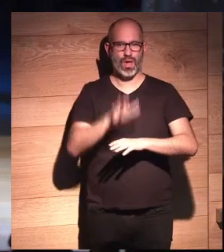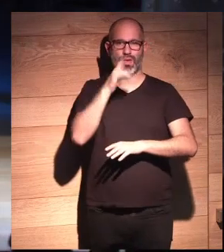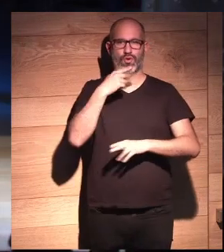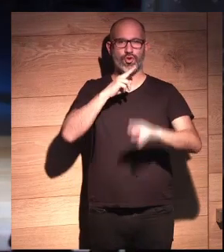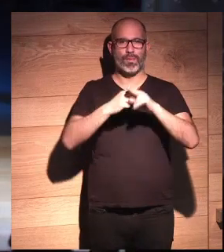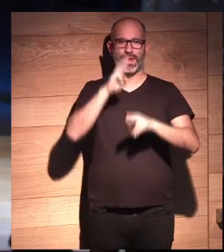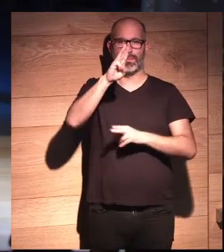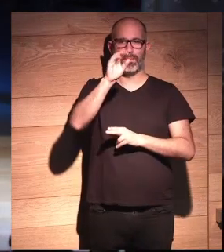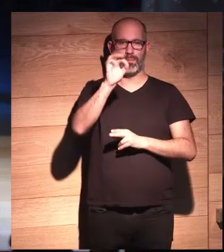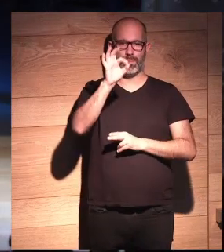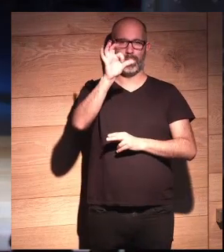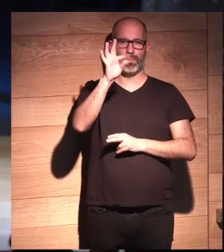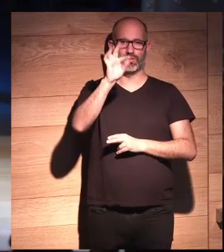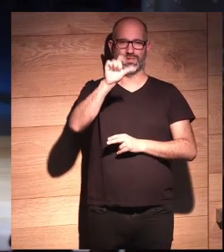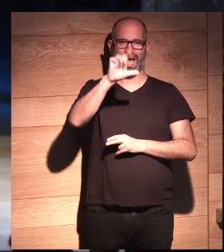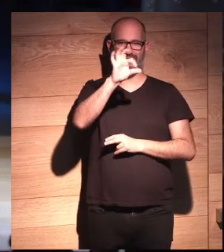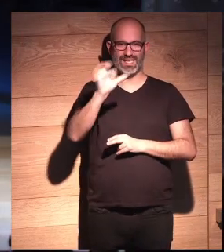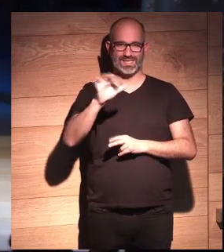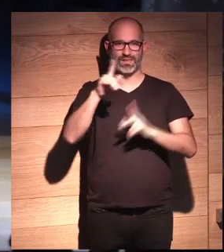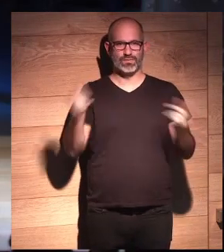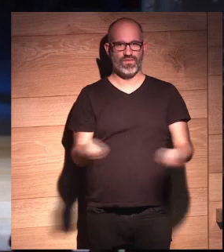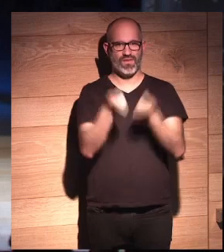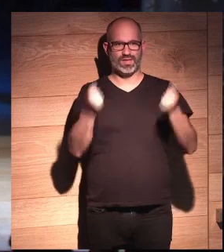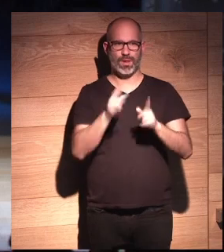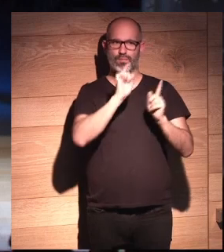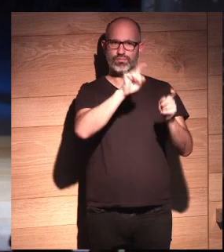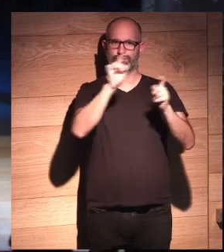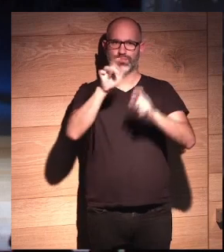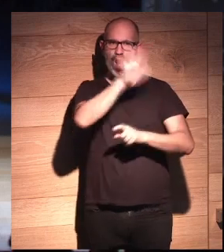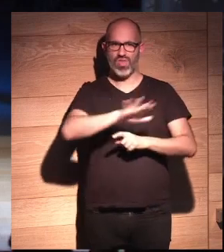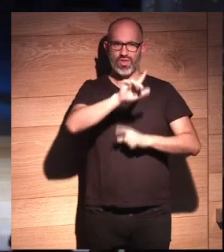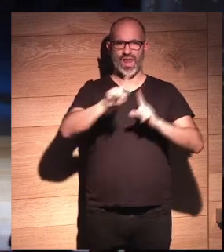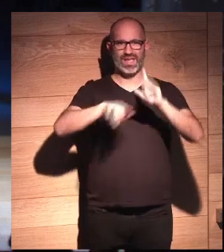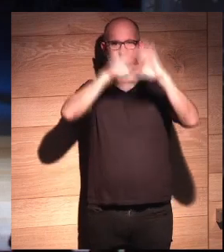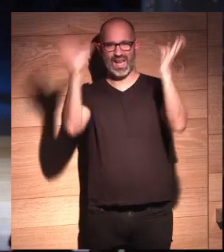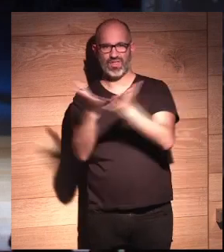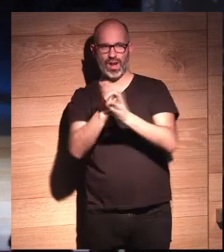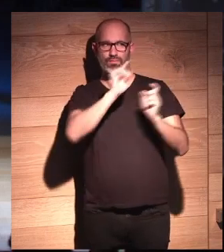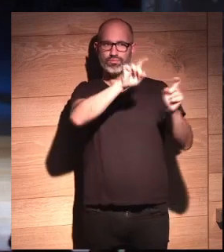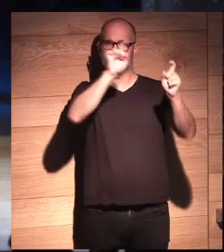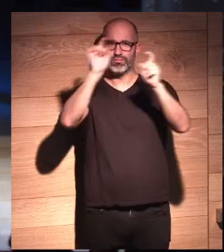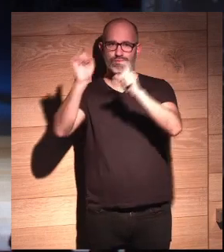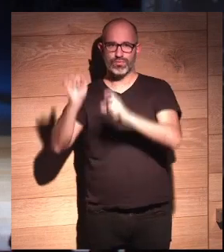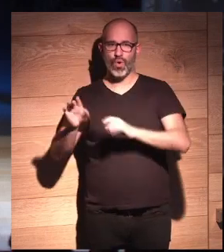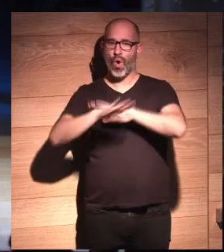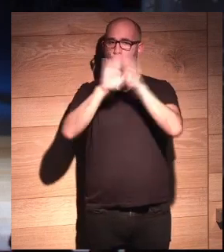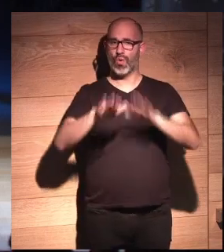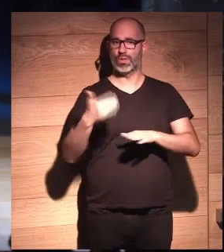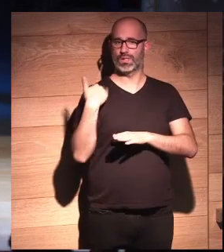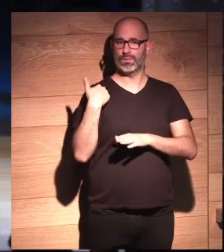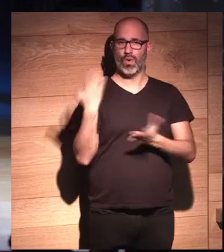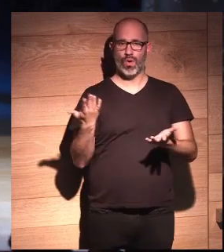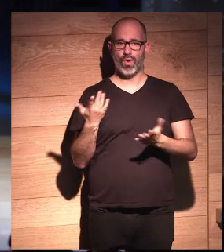llamaba Postales, que tuvo un largo recorrido en festivales tanto nacionales e internacionales, y el último ha sido